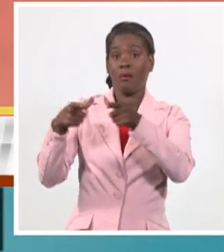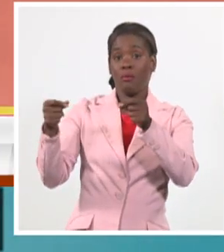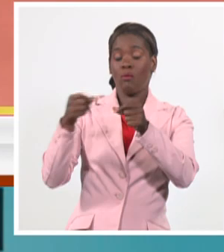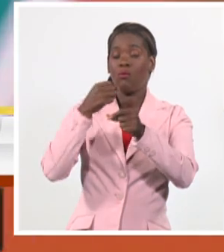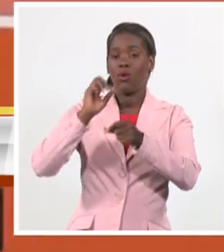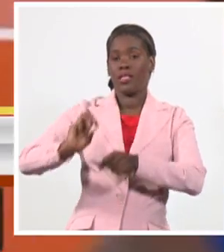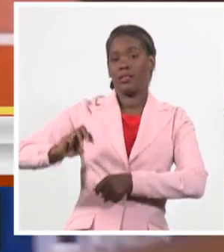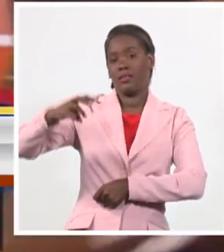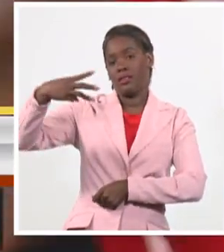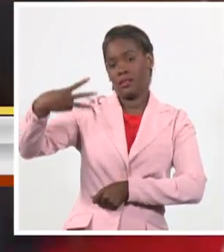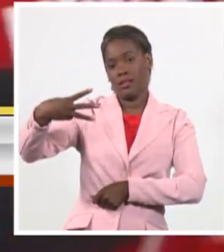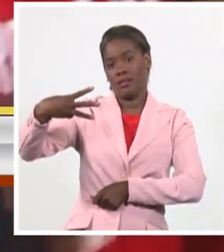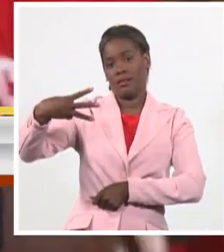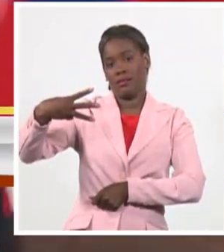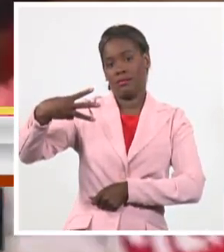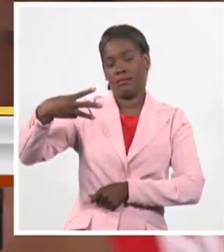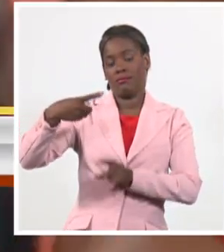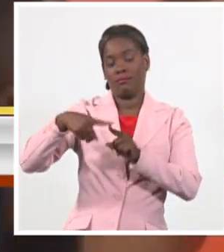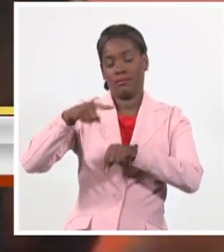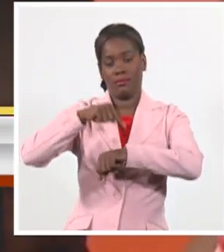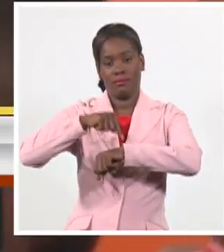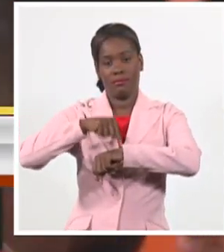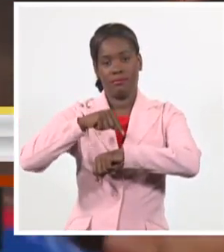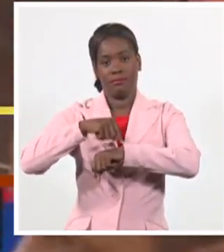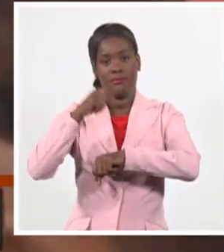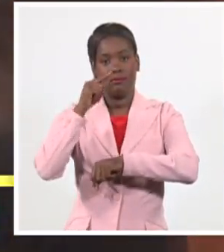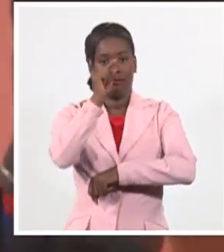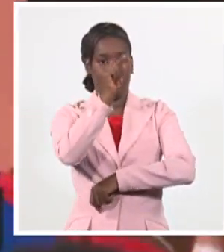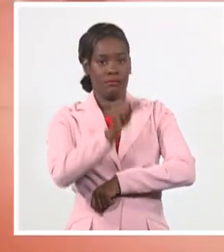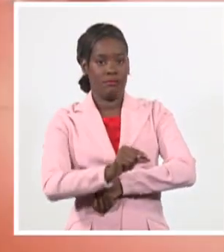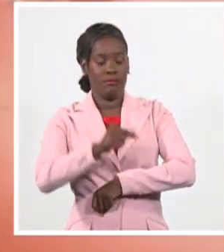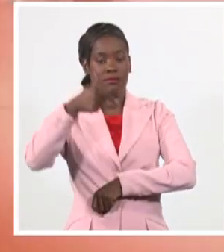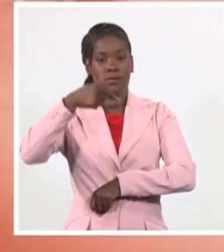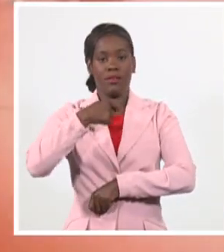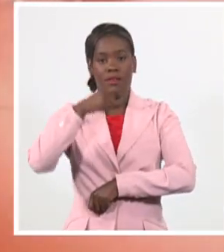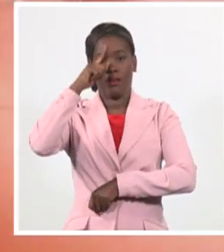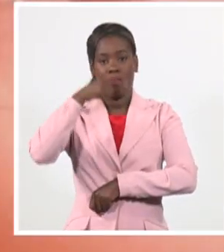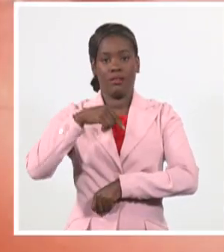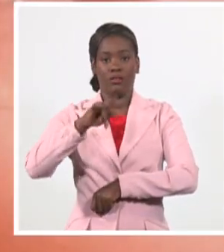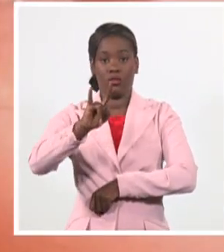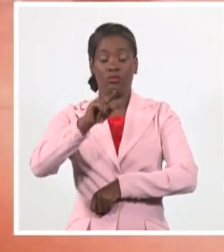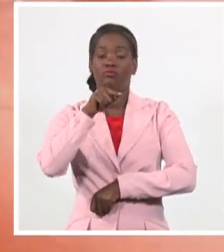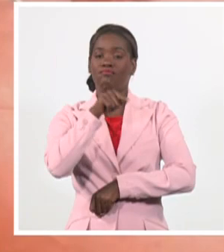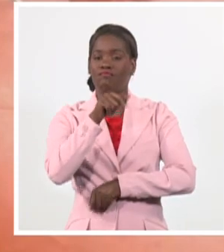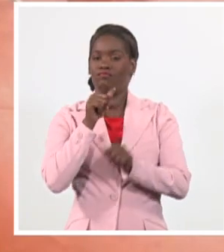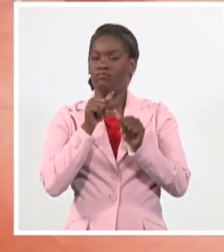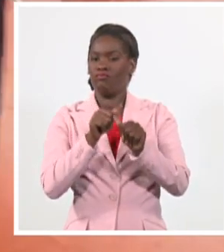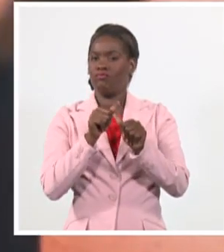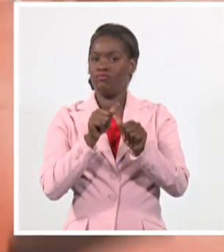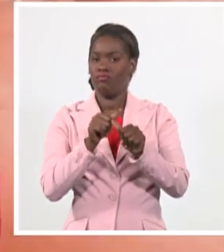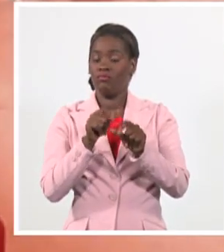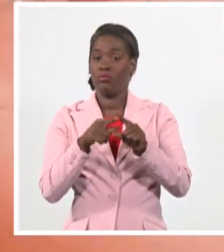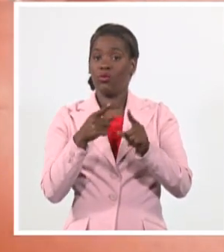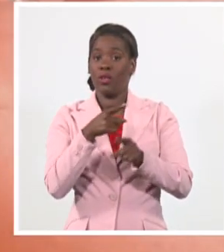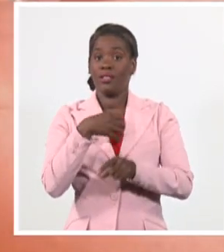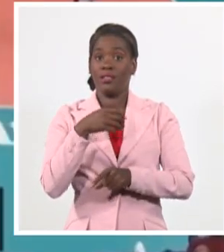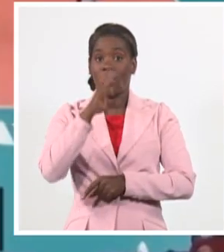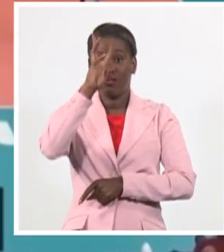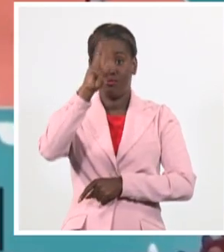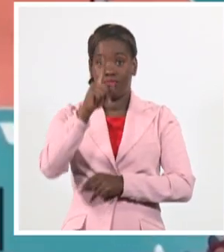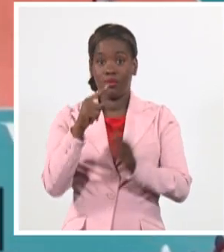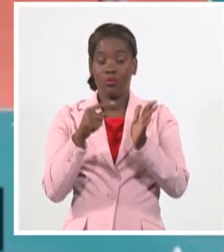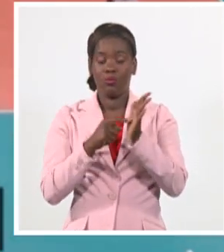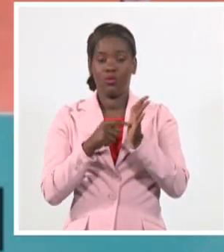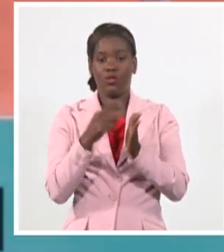lugares. Hasta el momento sobresalen individualmente el atacador opuesto Jesús Herrera, tercer máximo anotador del certamen con 40 tantos, el